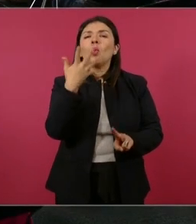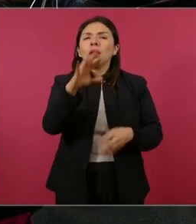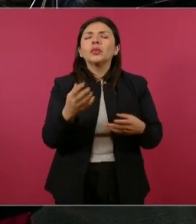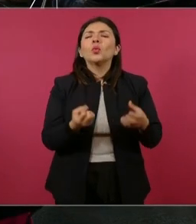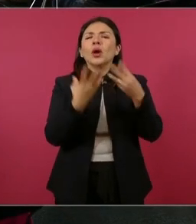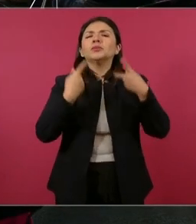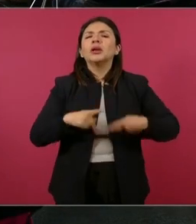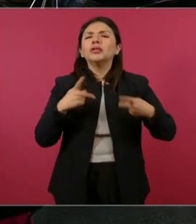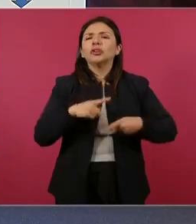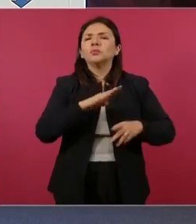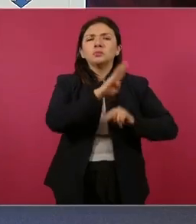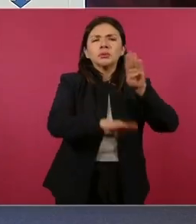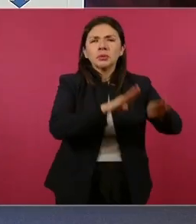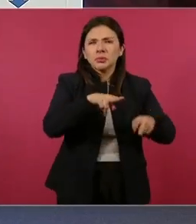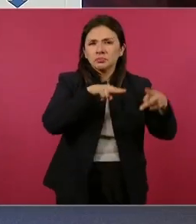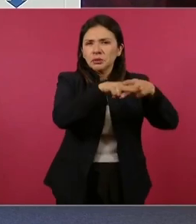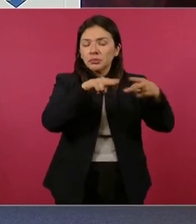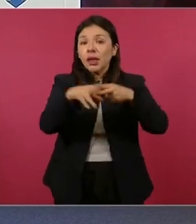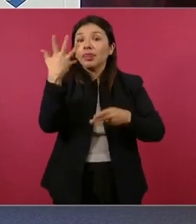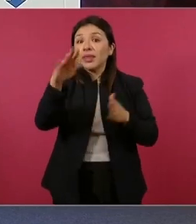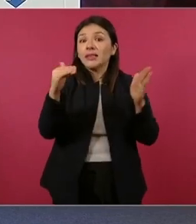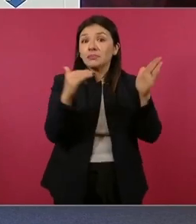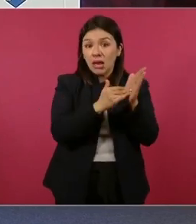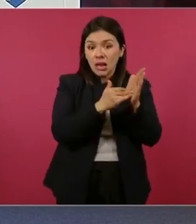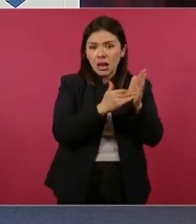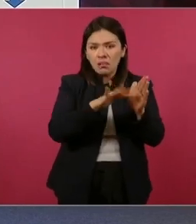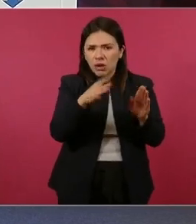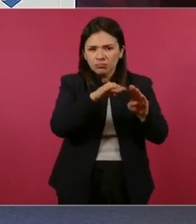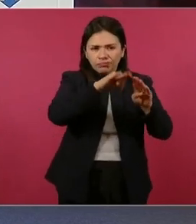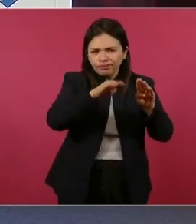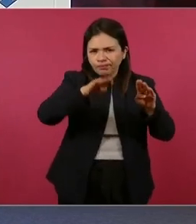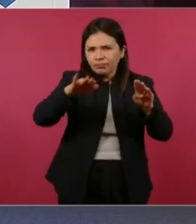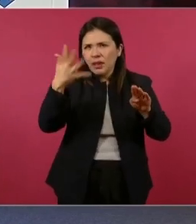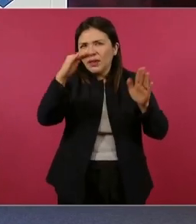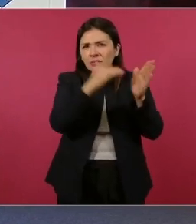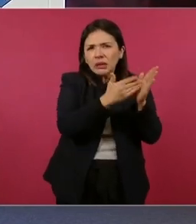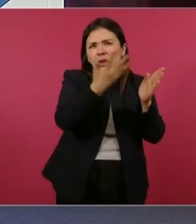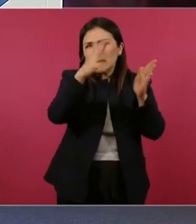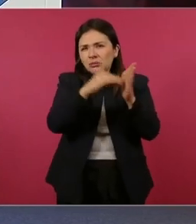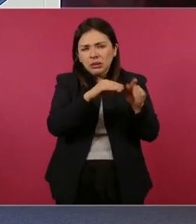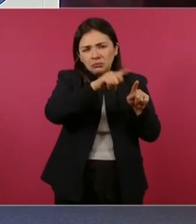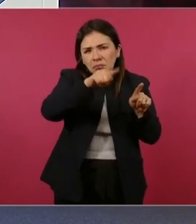Si ven todo el sexenio de Fox, se mantuvo en 10,000.